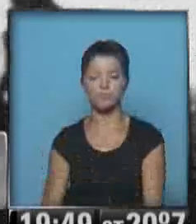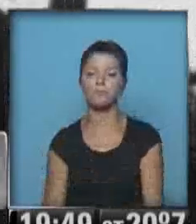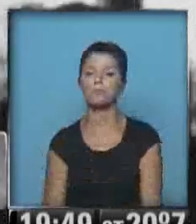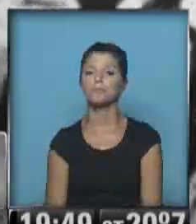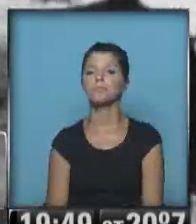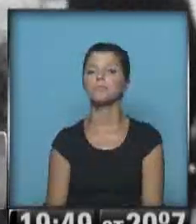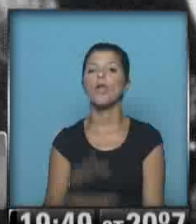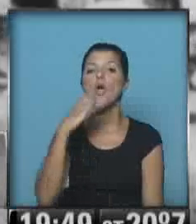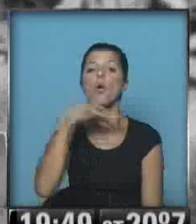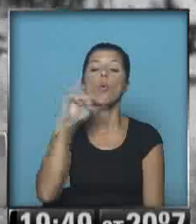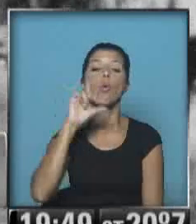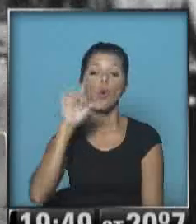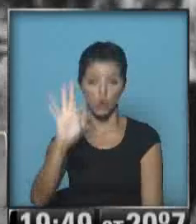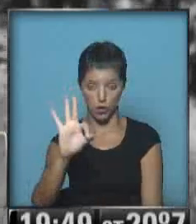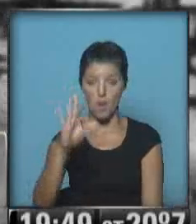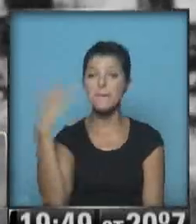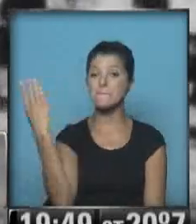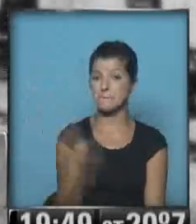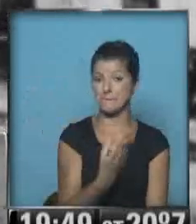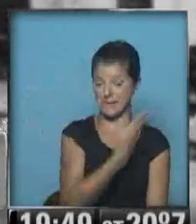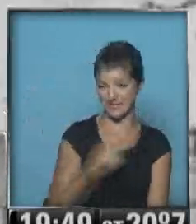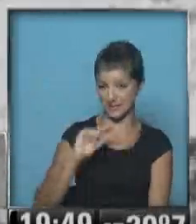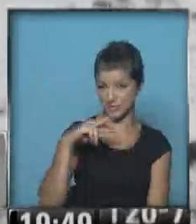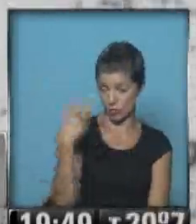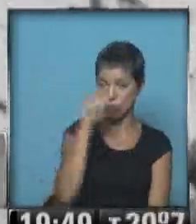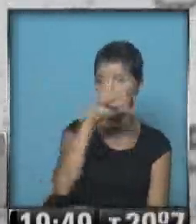wer vicepresidente del banco mercantil